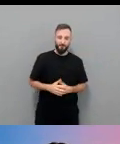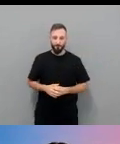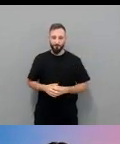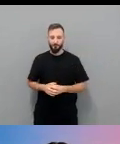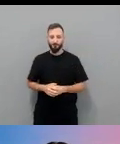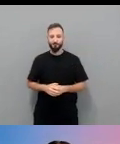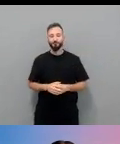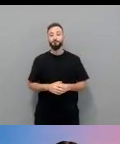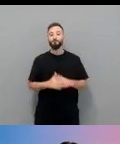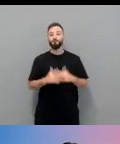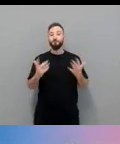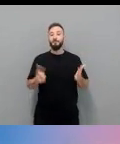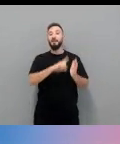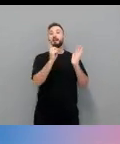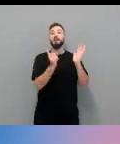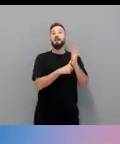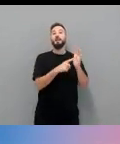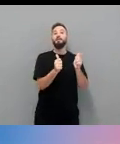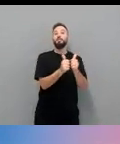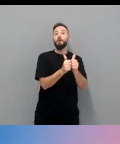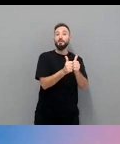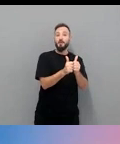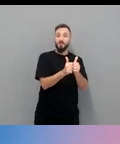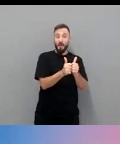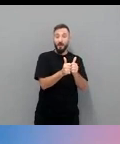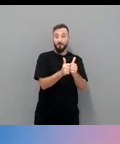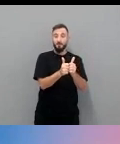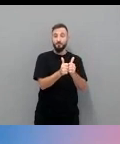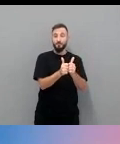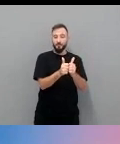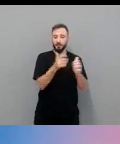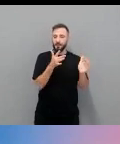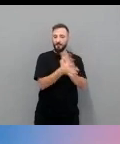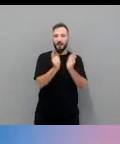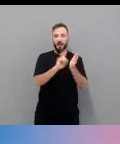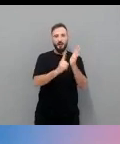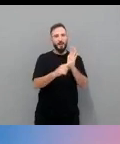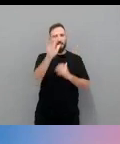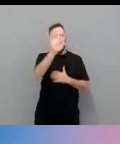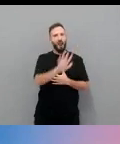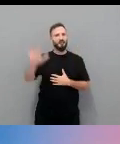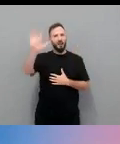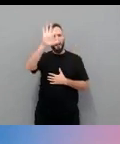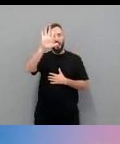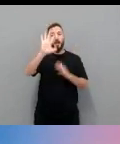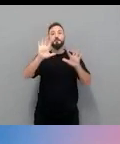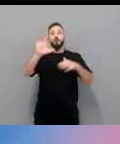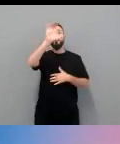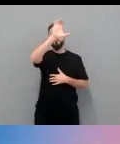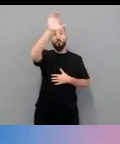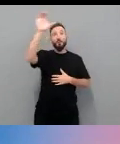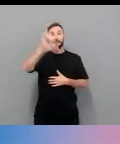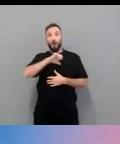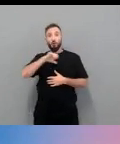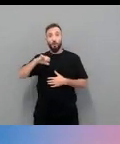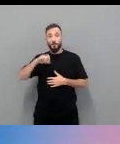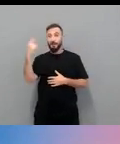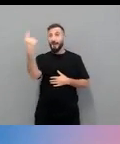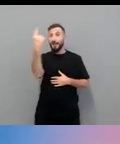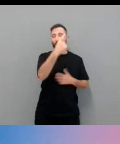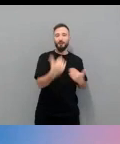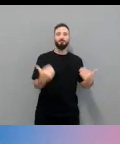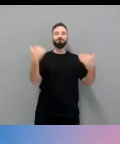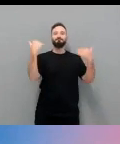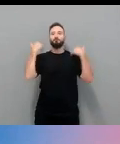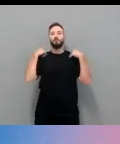Bueno, la ley de dependencia es una ley estatal, pero son las comunidades autónomas quienes se encargan de aplicarla en